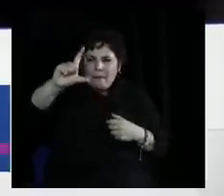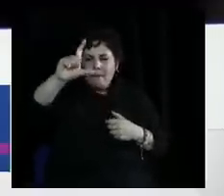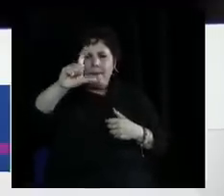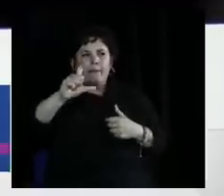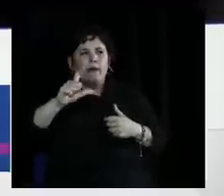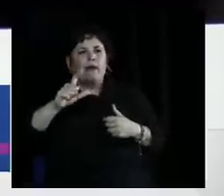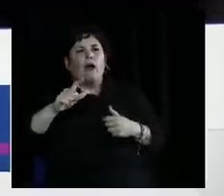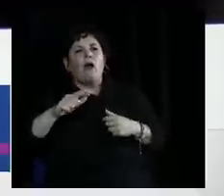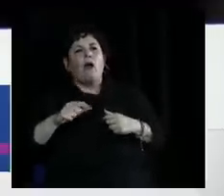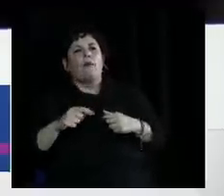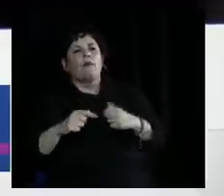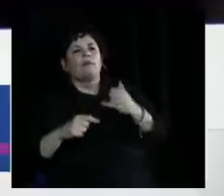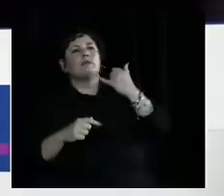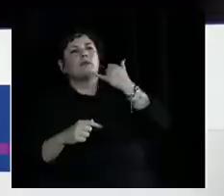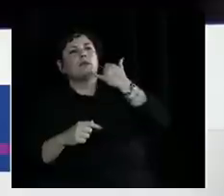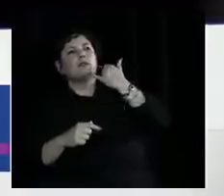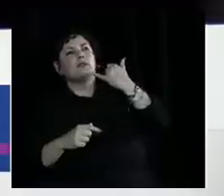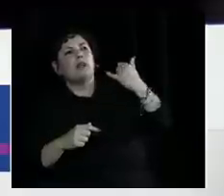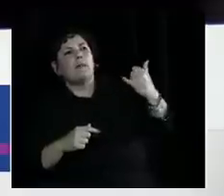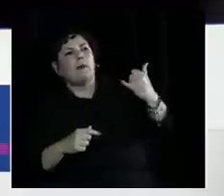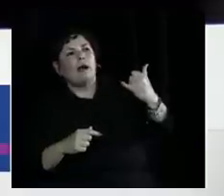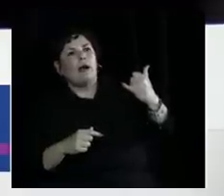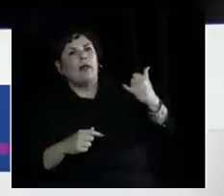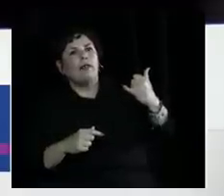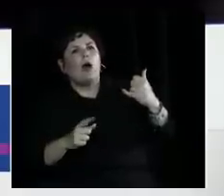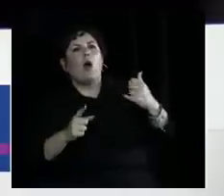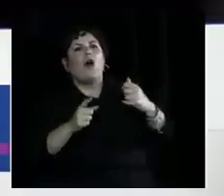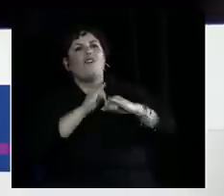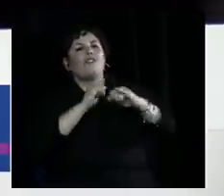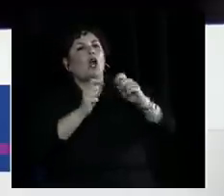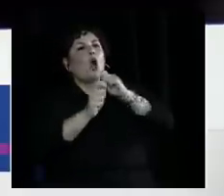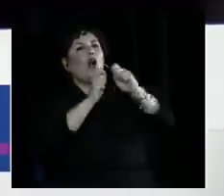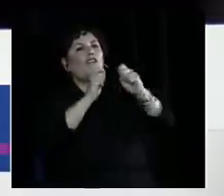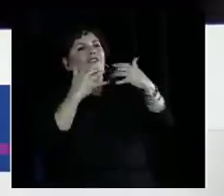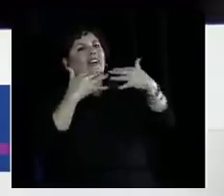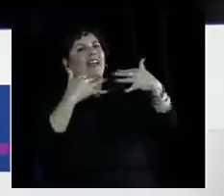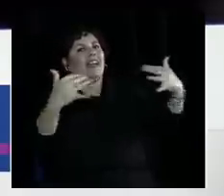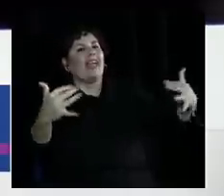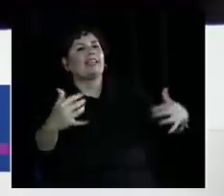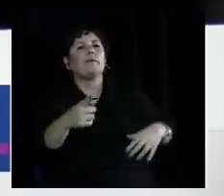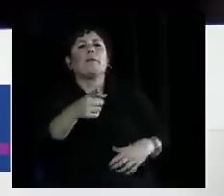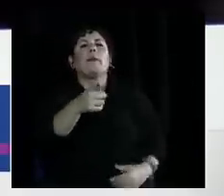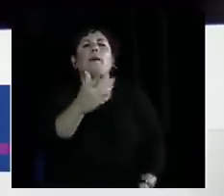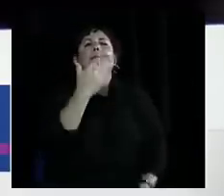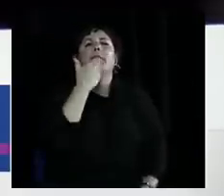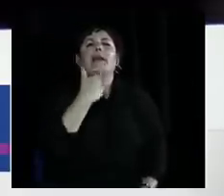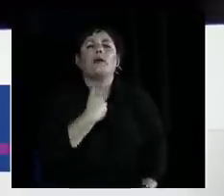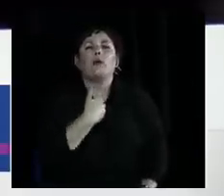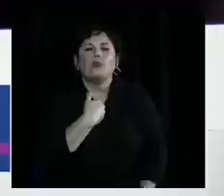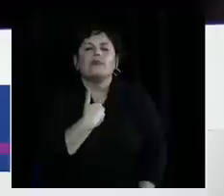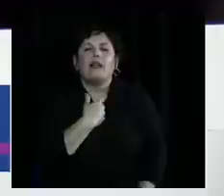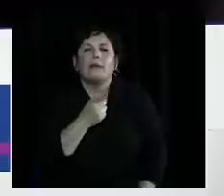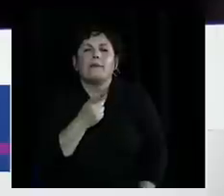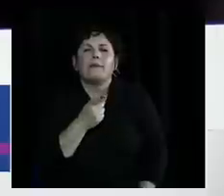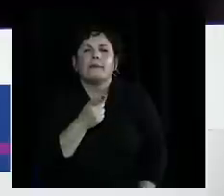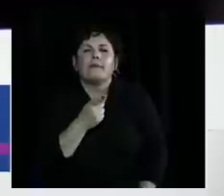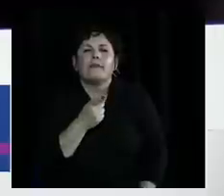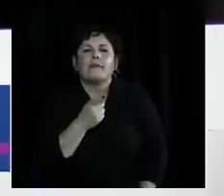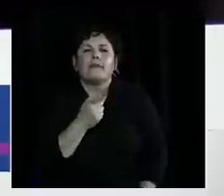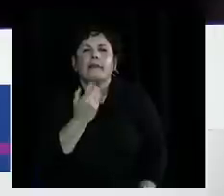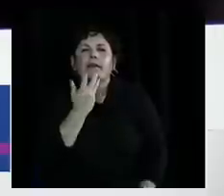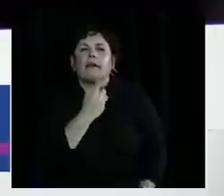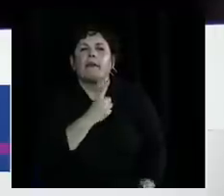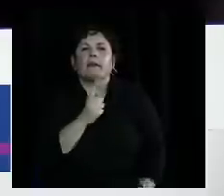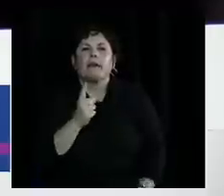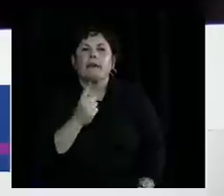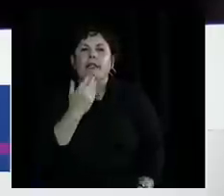o la llamada o el comentario después de una conferencia de prensa cuando había una pregunta que no era del agrado de los jerarcas. O el tuit,